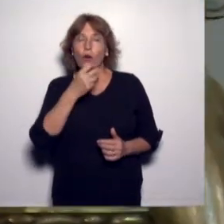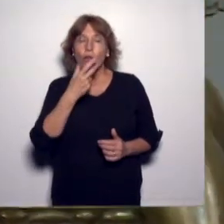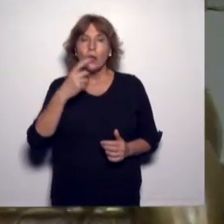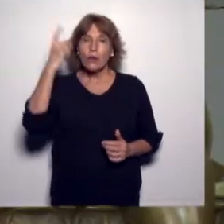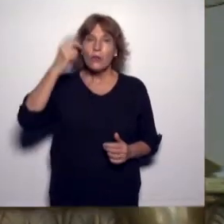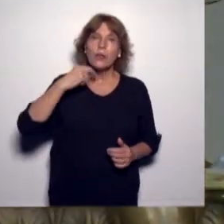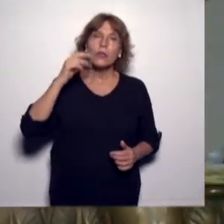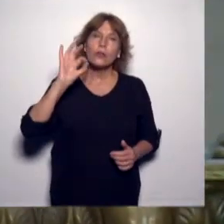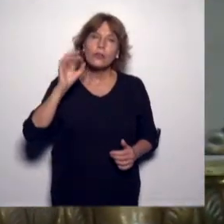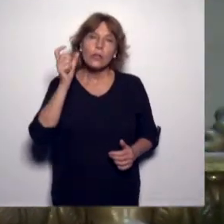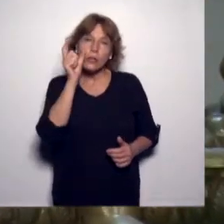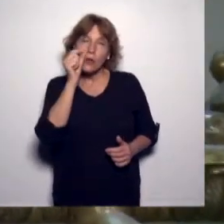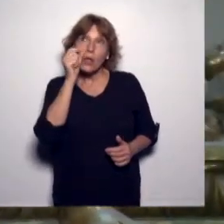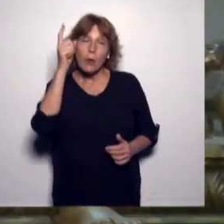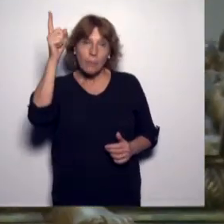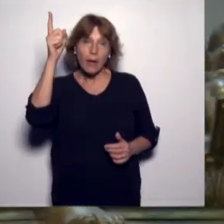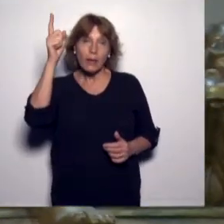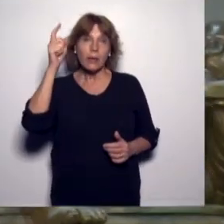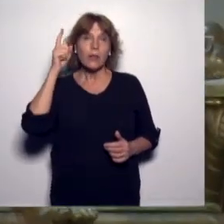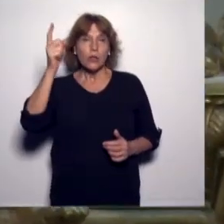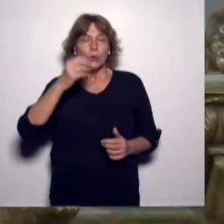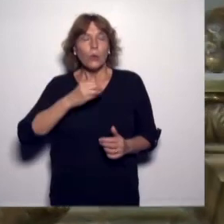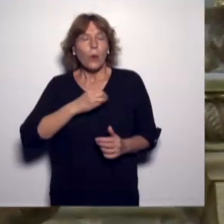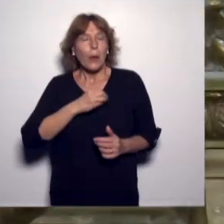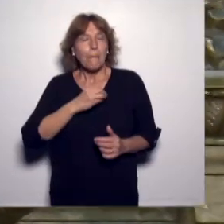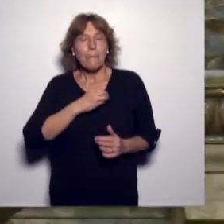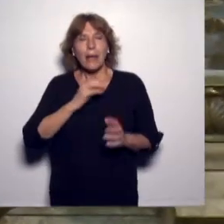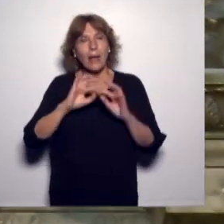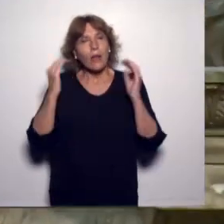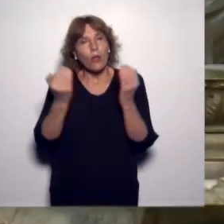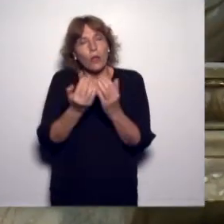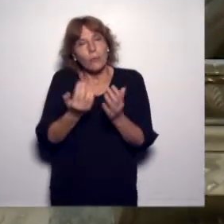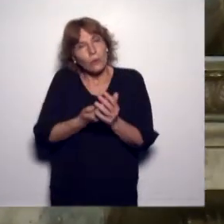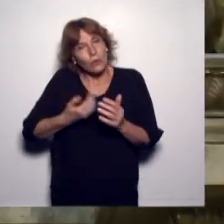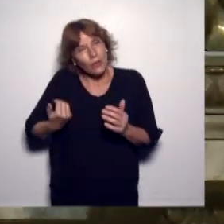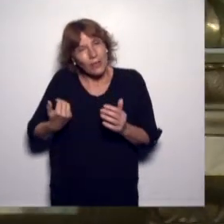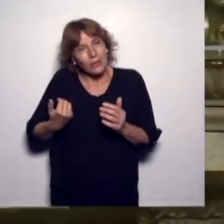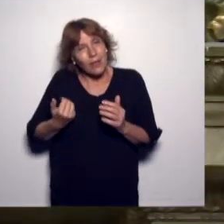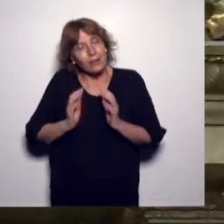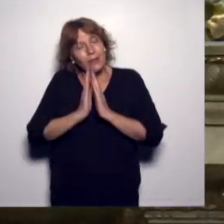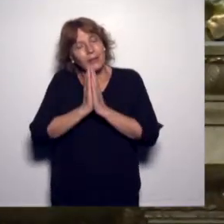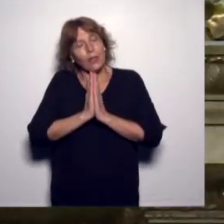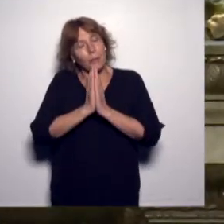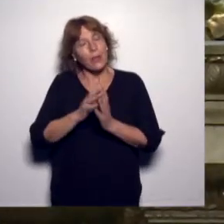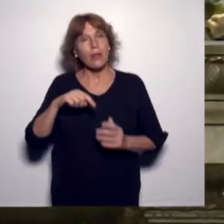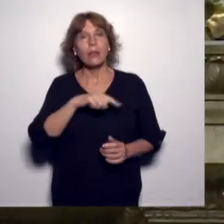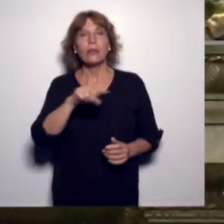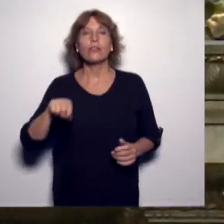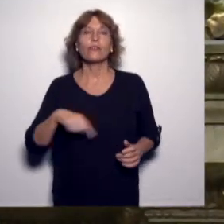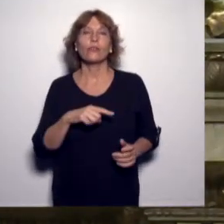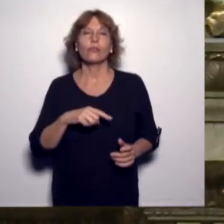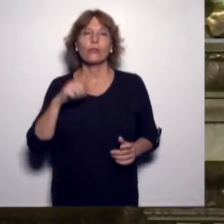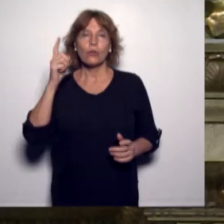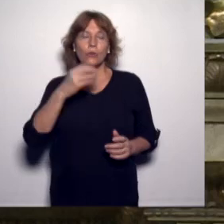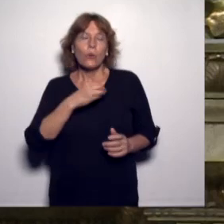de Dios, Hijo del Padre, tú que quitas el pecado del mundo, ten piedad de